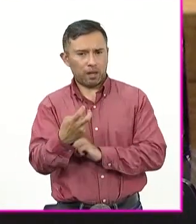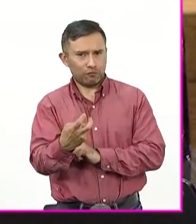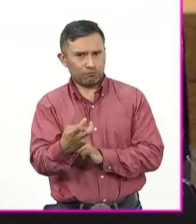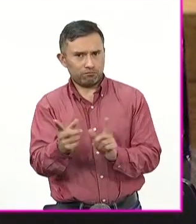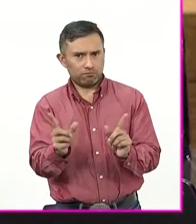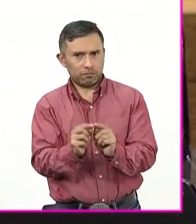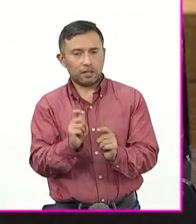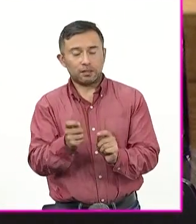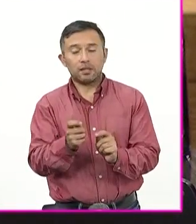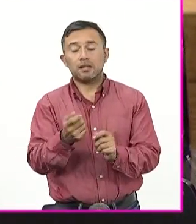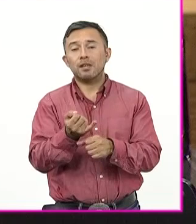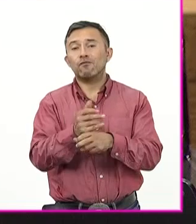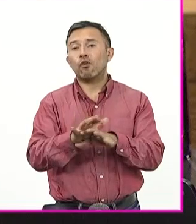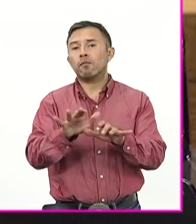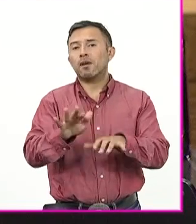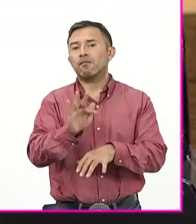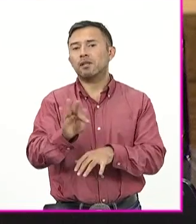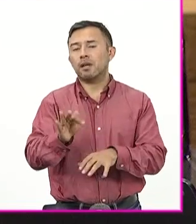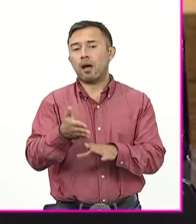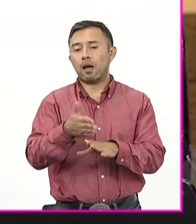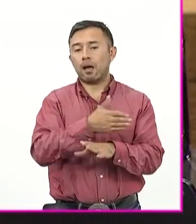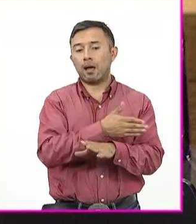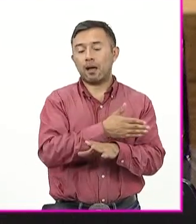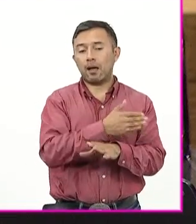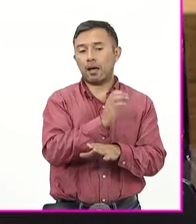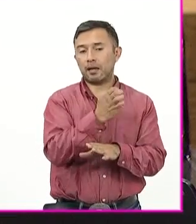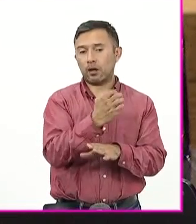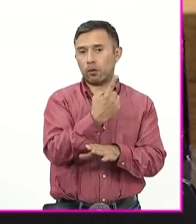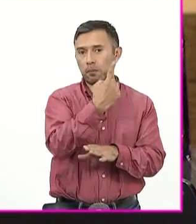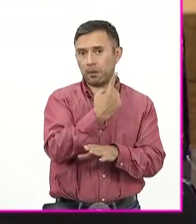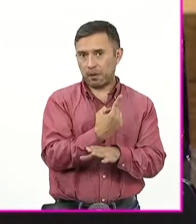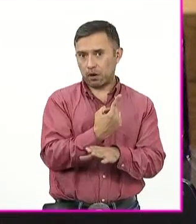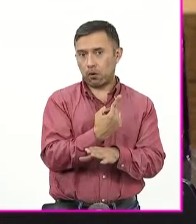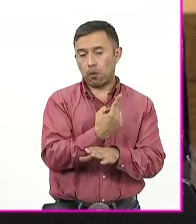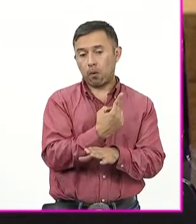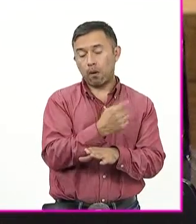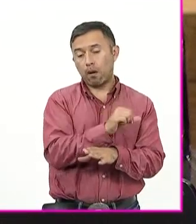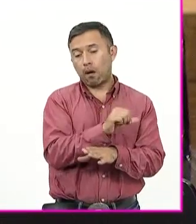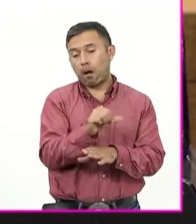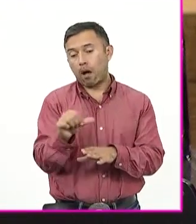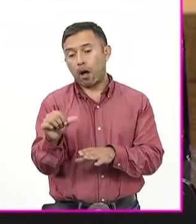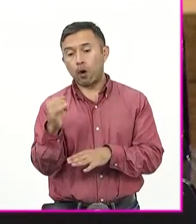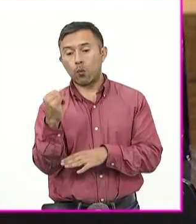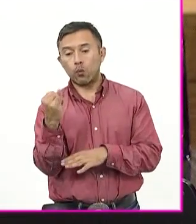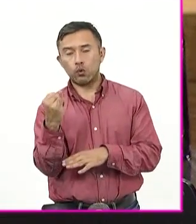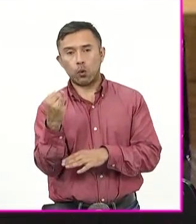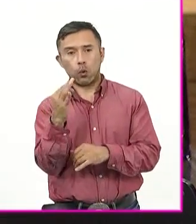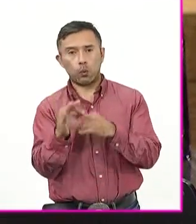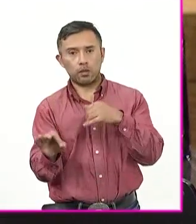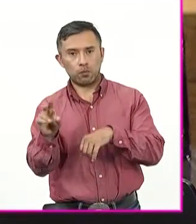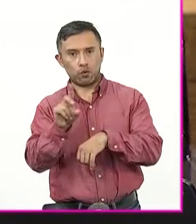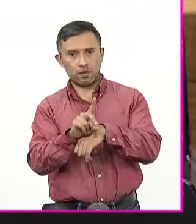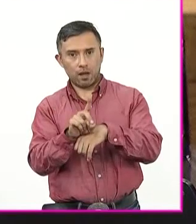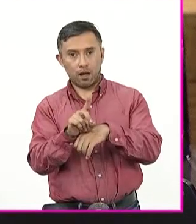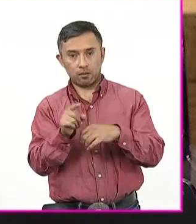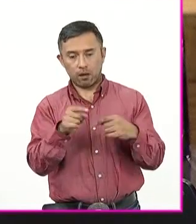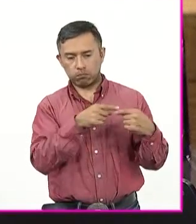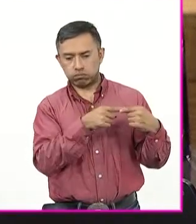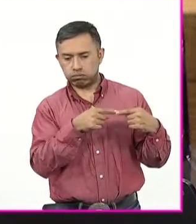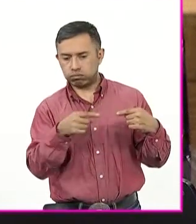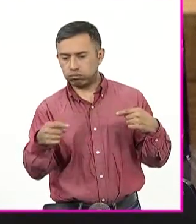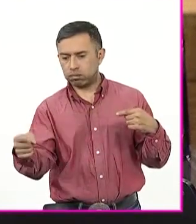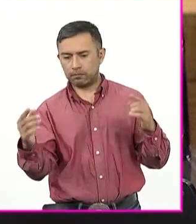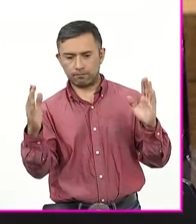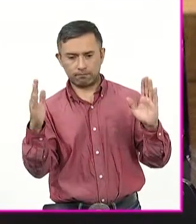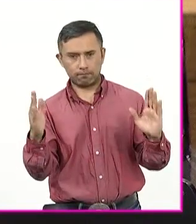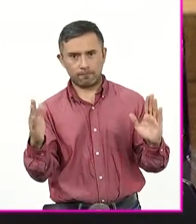del 1 de enero de este año al último día del mes de junio de este mismo año, en el cual informa que están